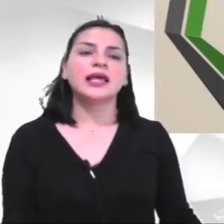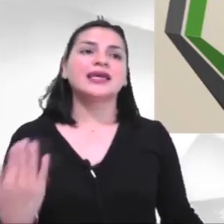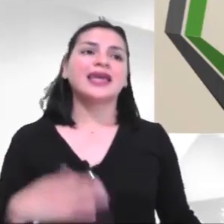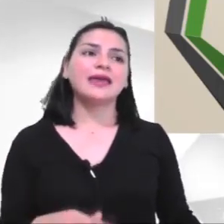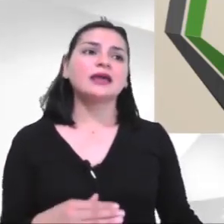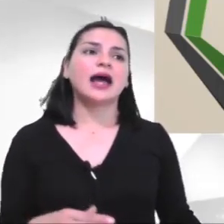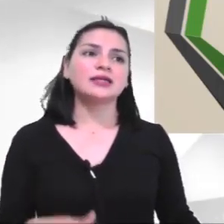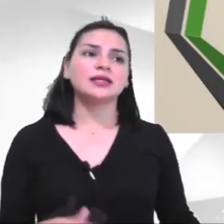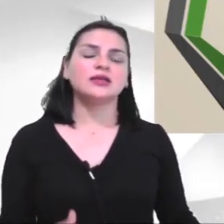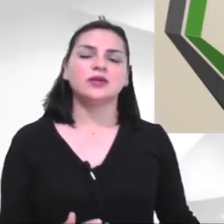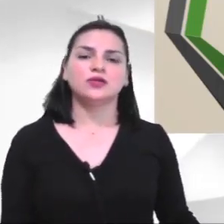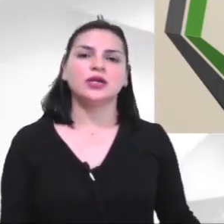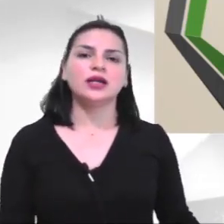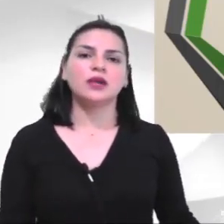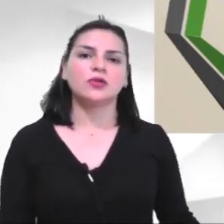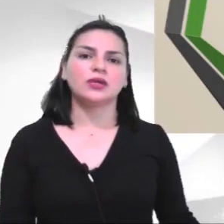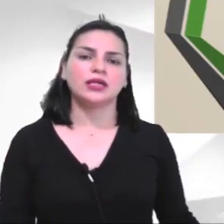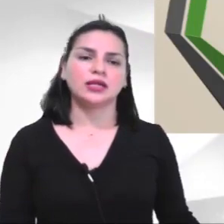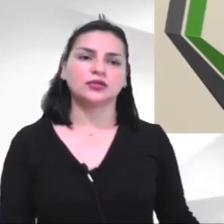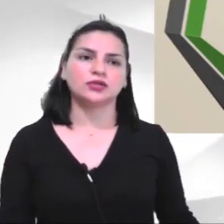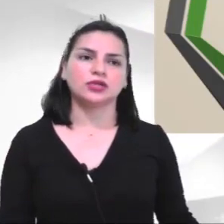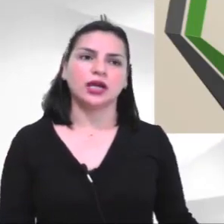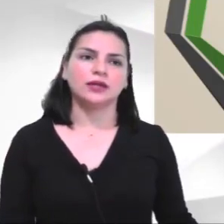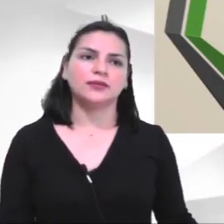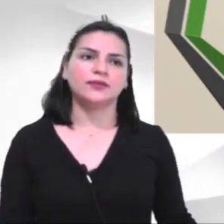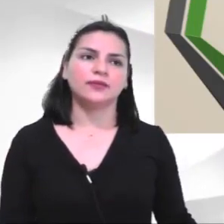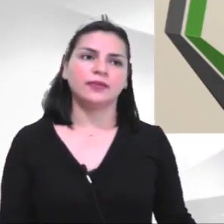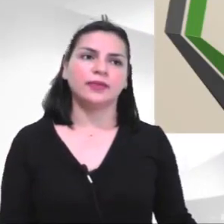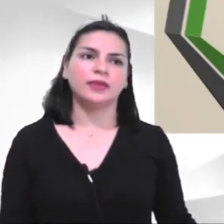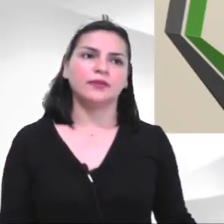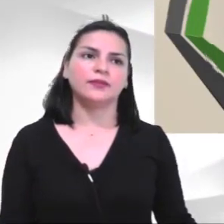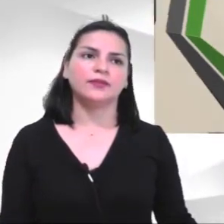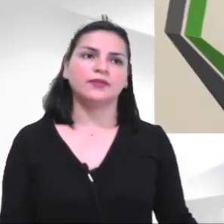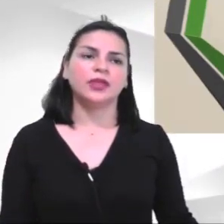causas que hacen disminuir la movilidad social.